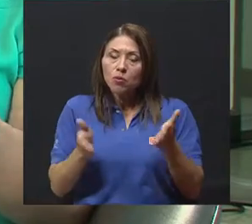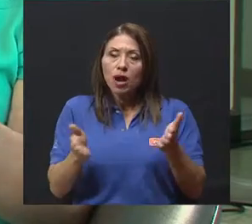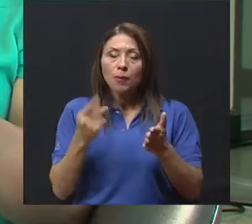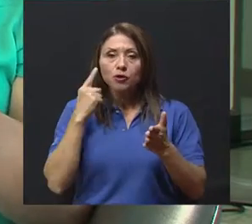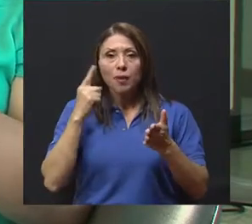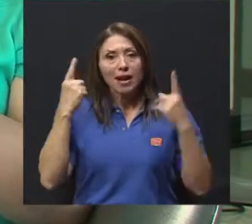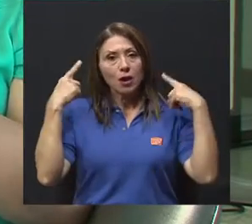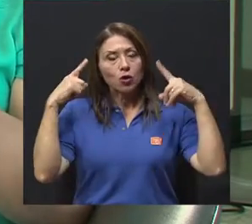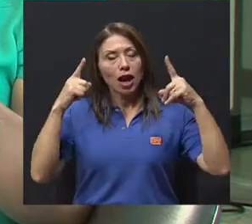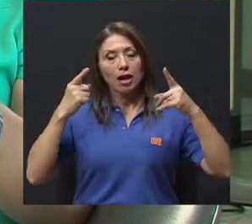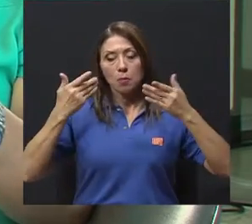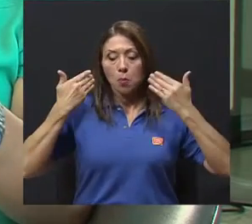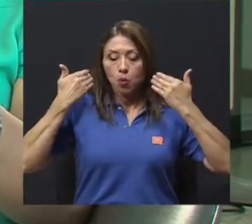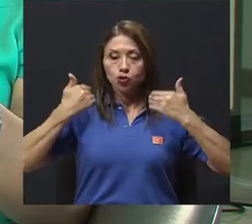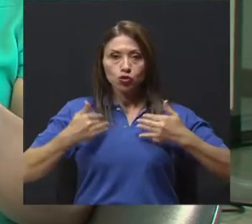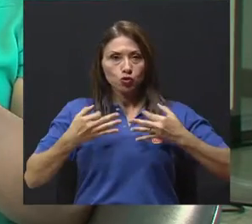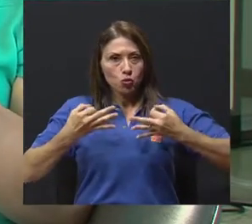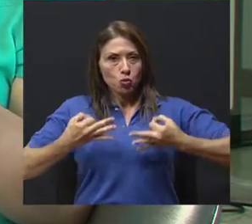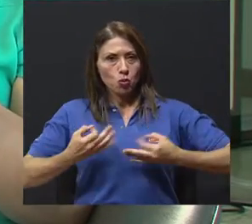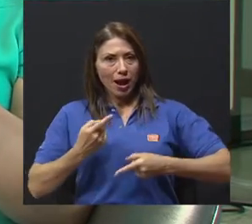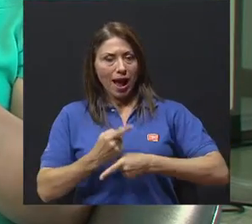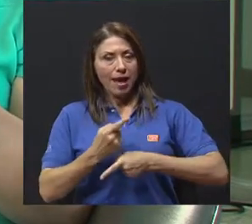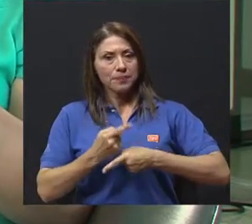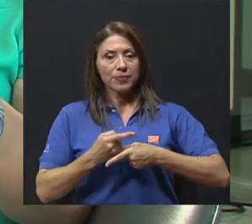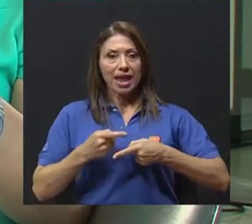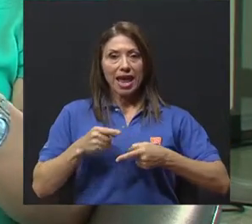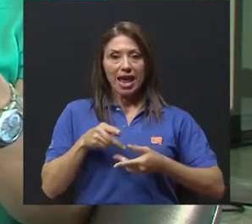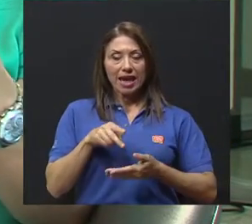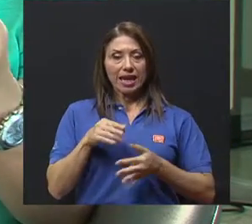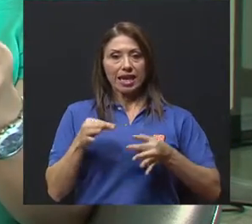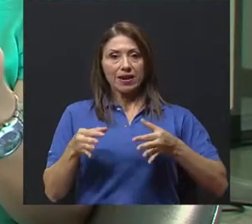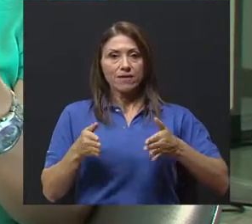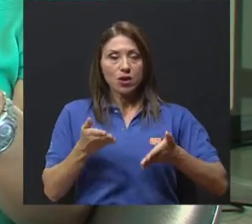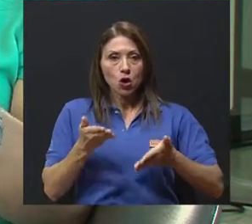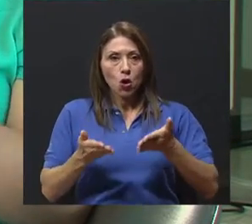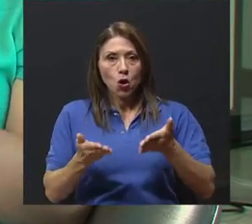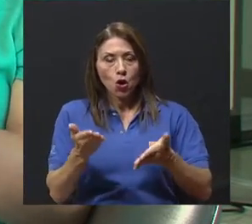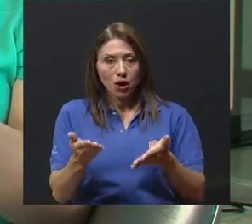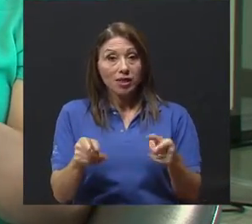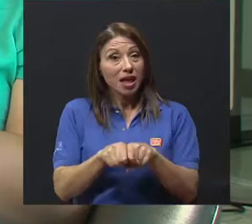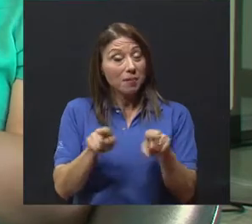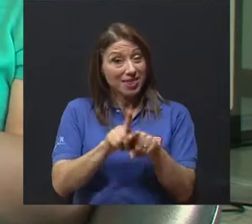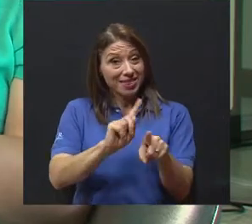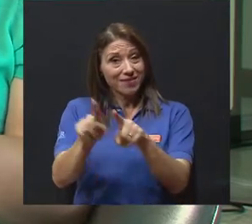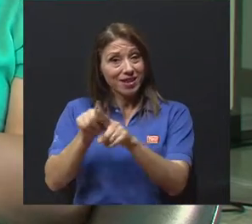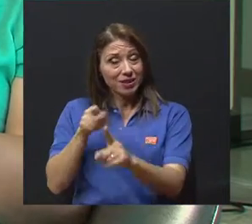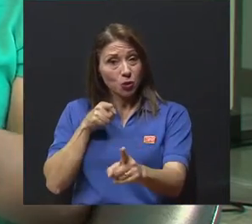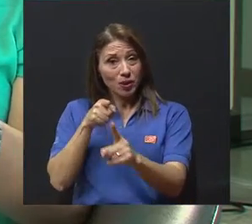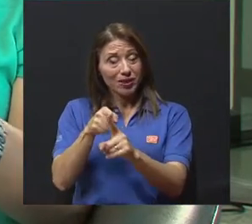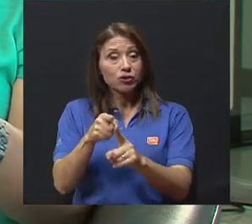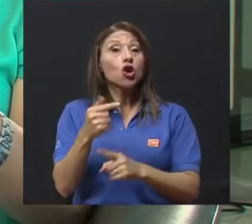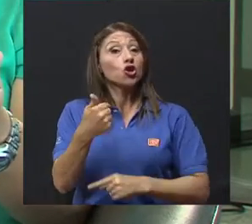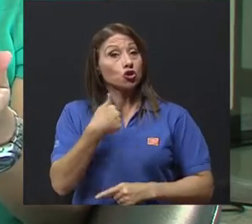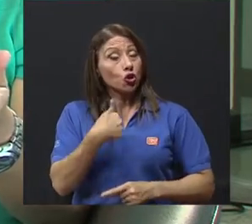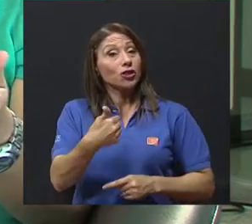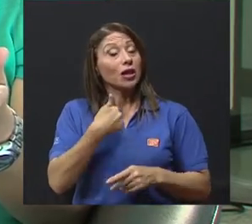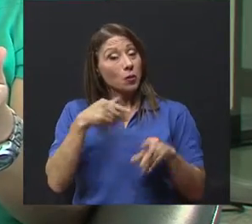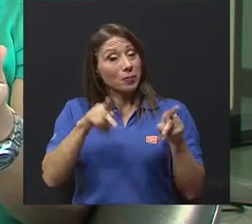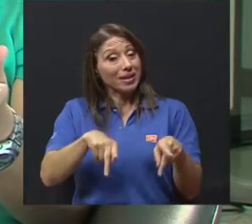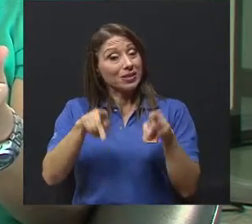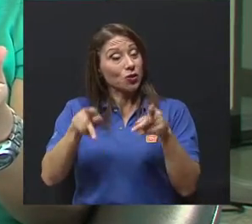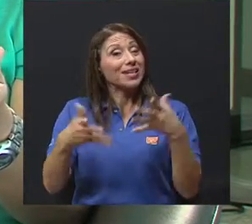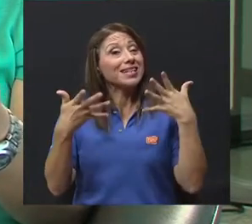equilibrio postura y otros tipos de objetivos que perseguimos que tengo pacientes que llevan cinco años